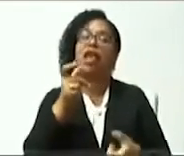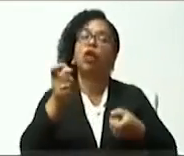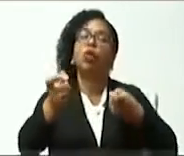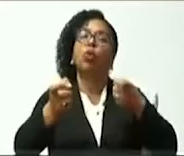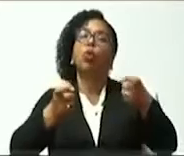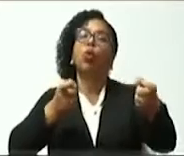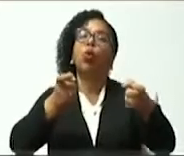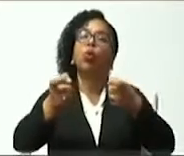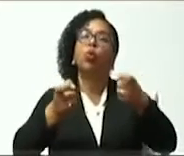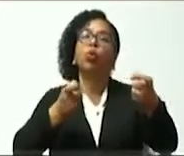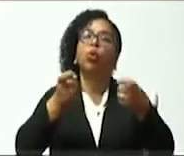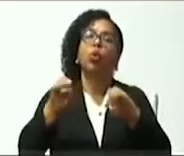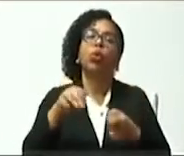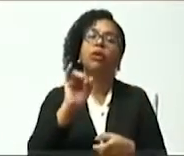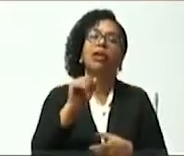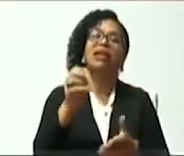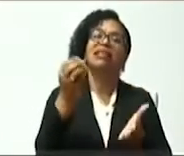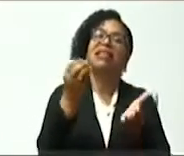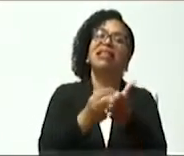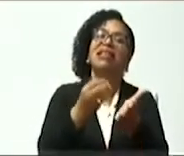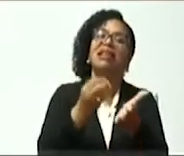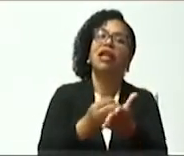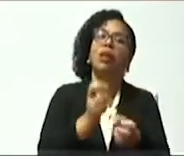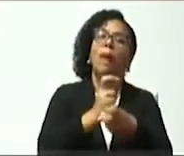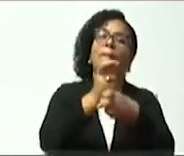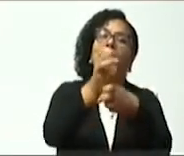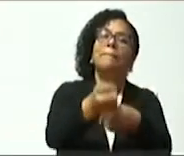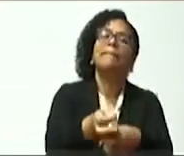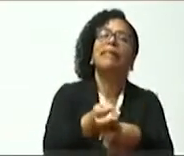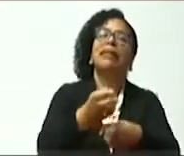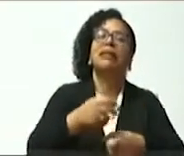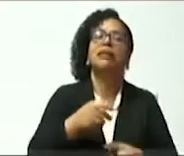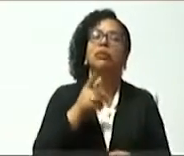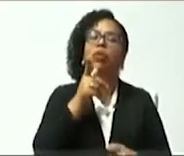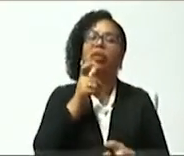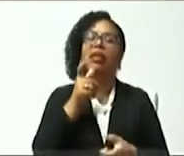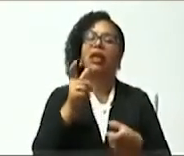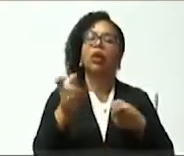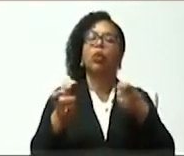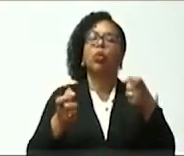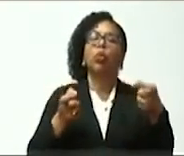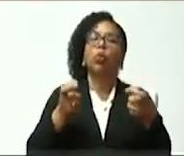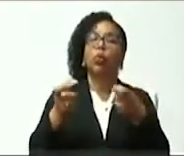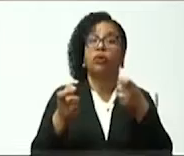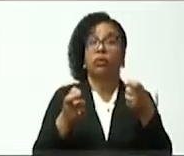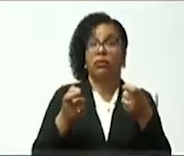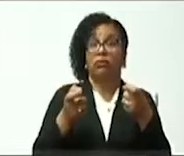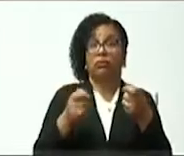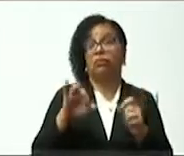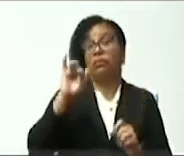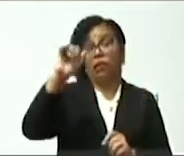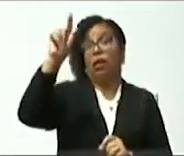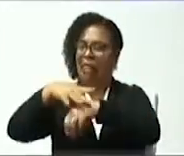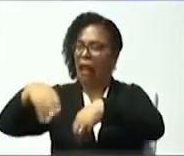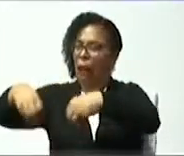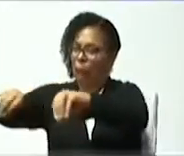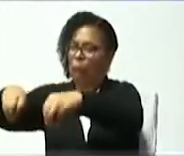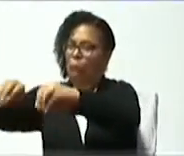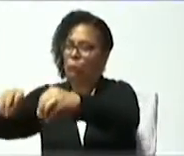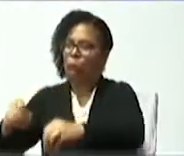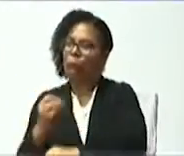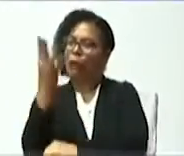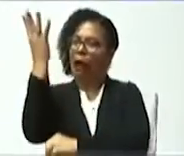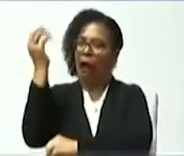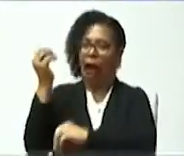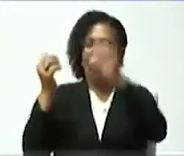creada que desmantela y este y este gobierno prometió reducir instituciones el